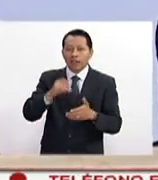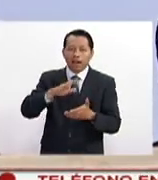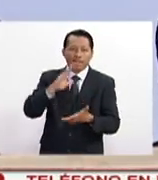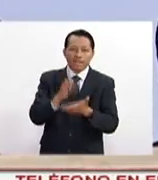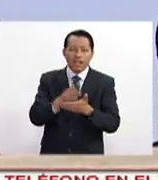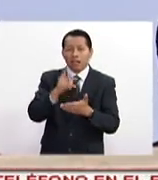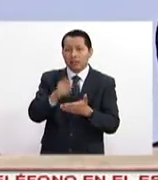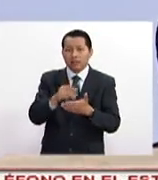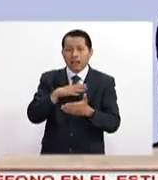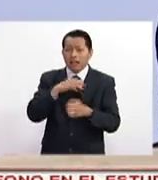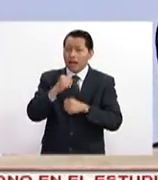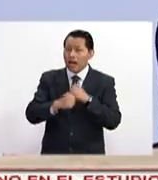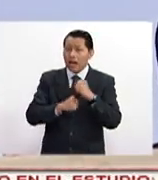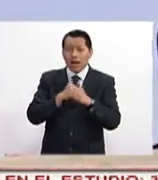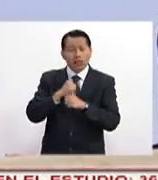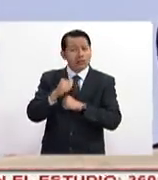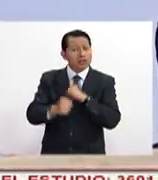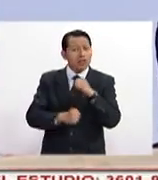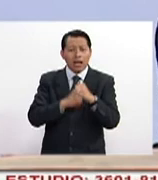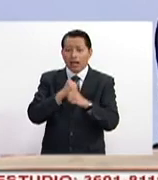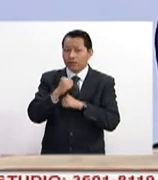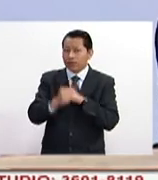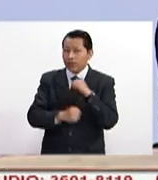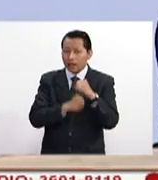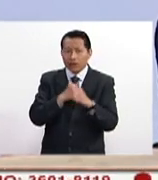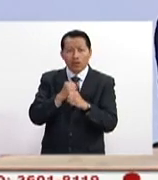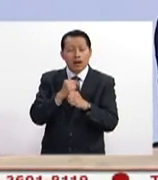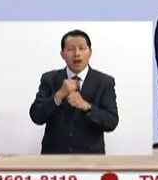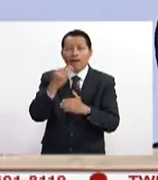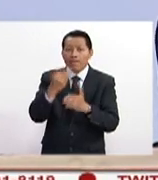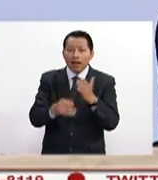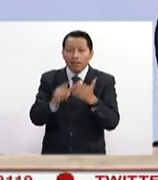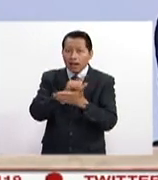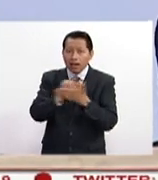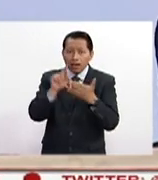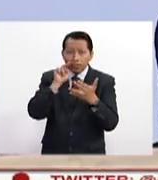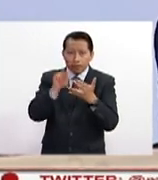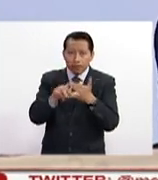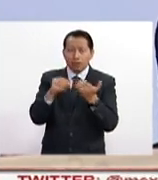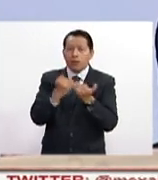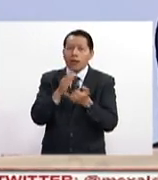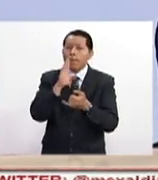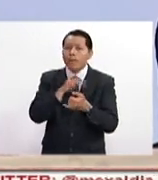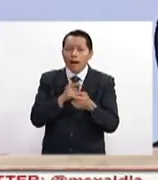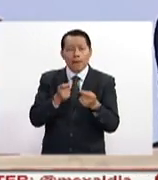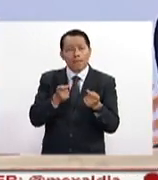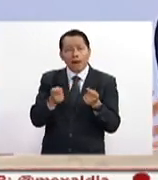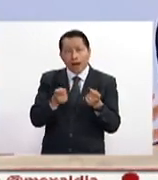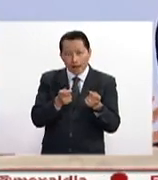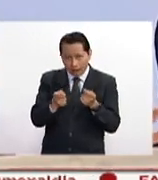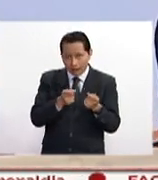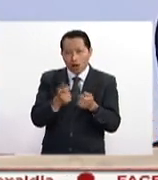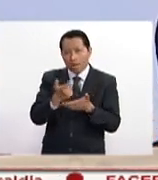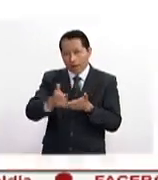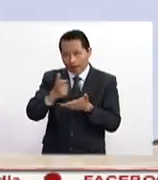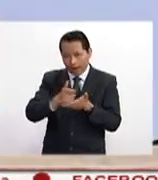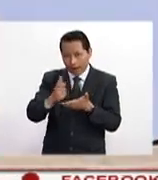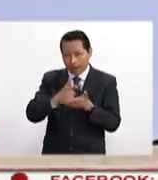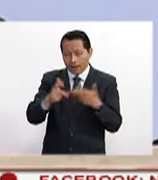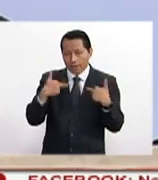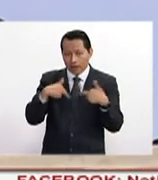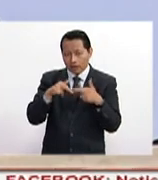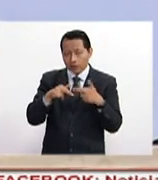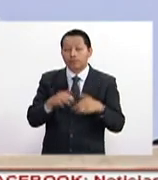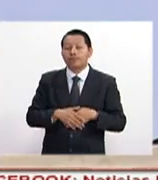décadas de falta de transparencia y de malos manejos de la nómina educativa, y el avance es gigantesco.